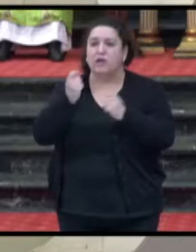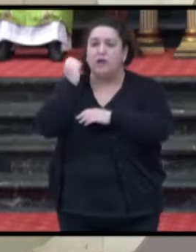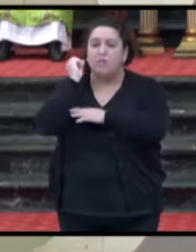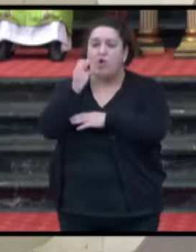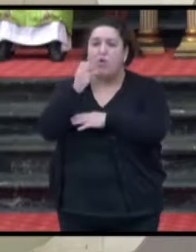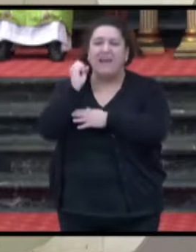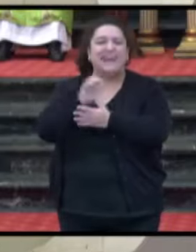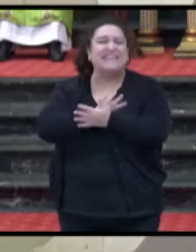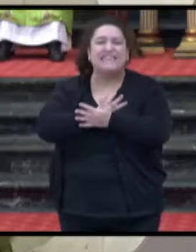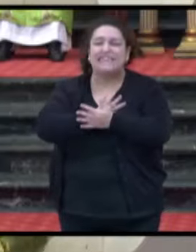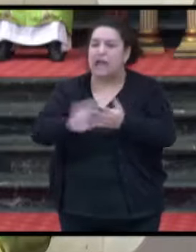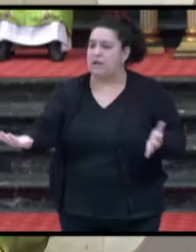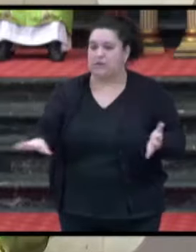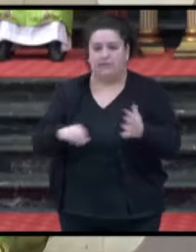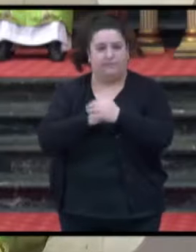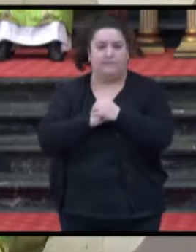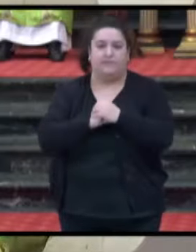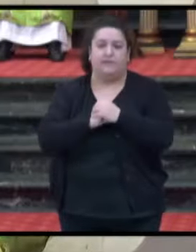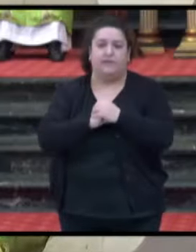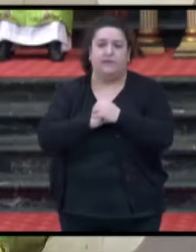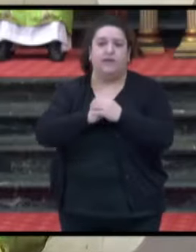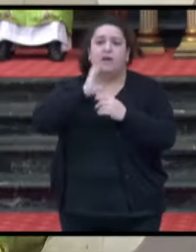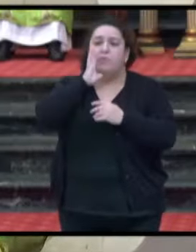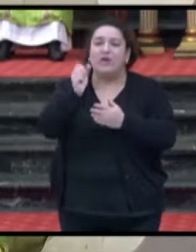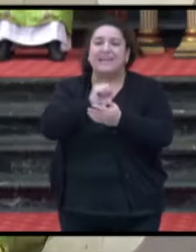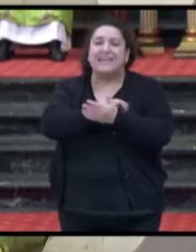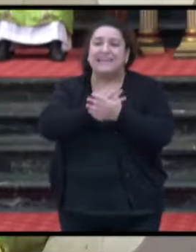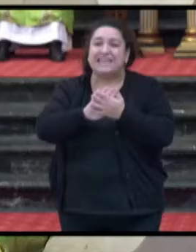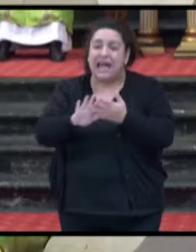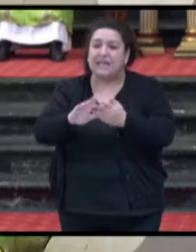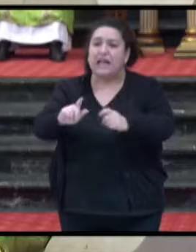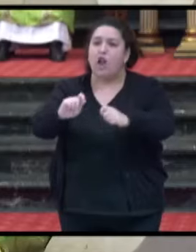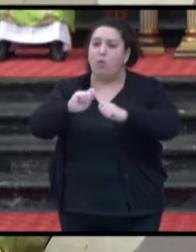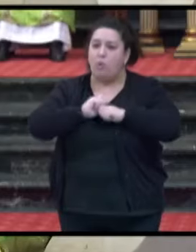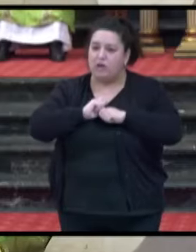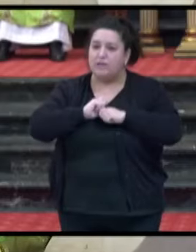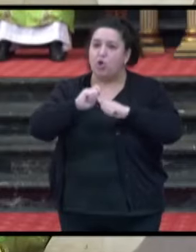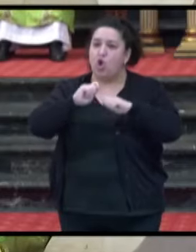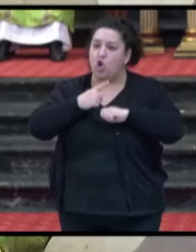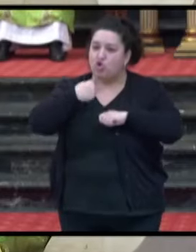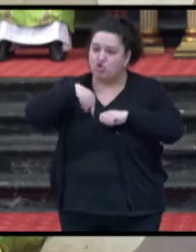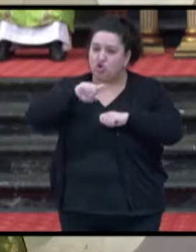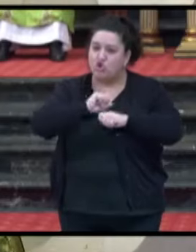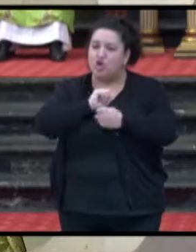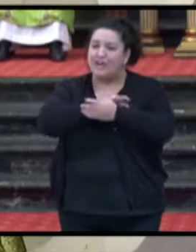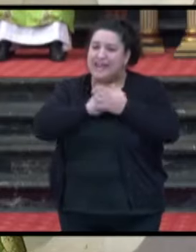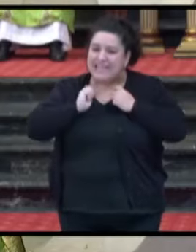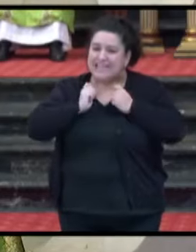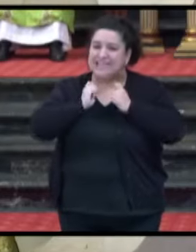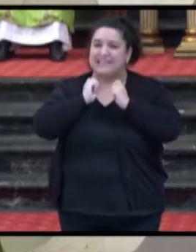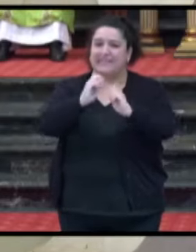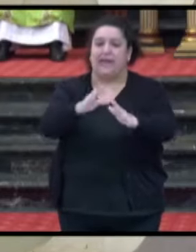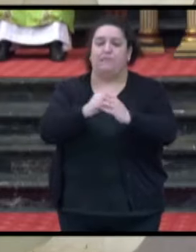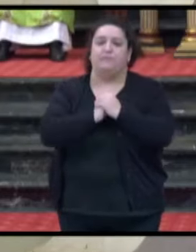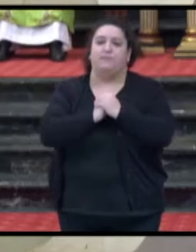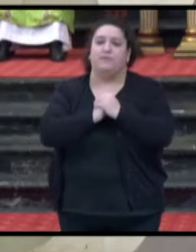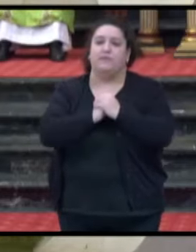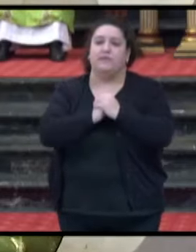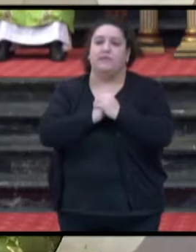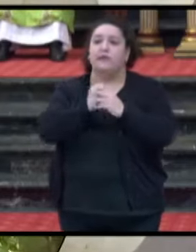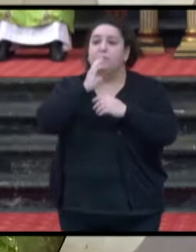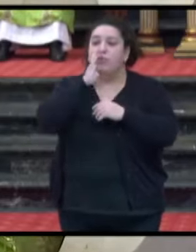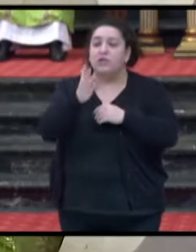de balde gratis porque gratis lo ha recibido del Señor por eso cualquiera de las